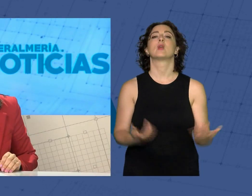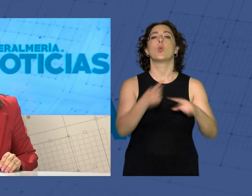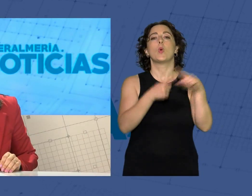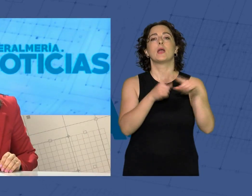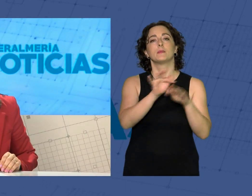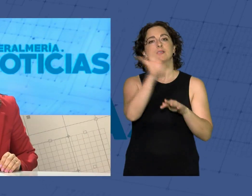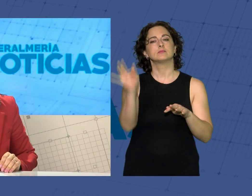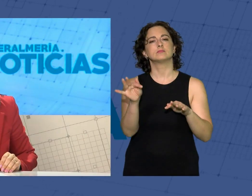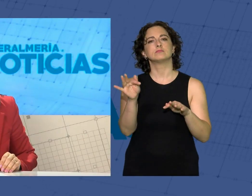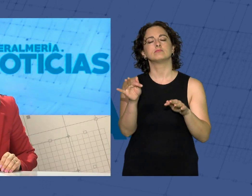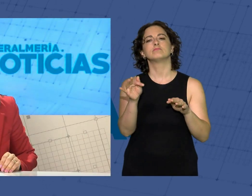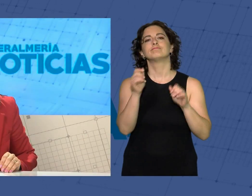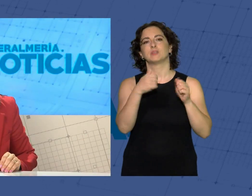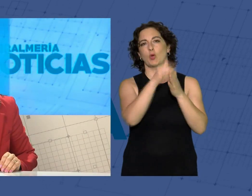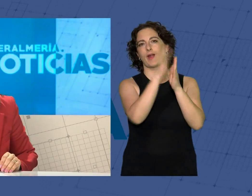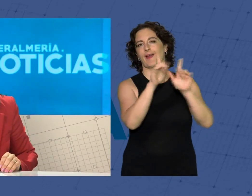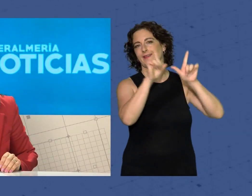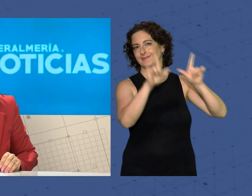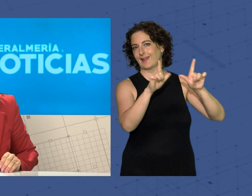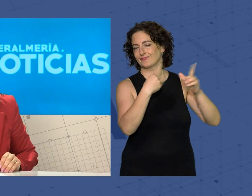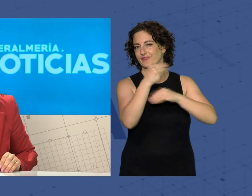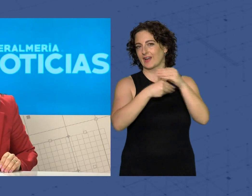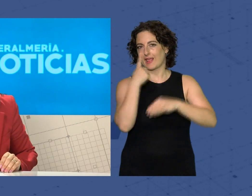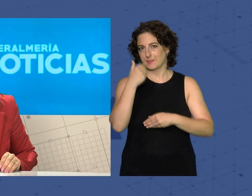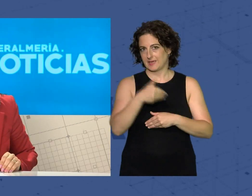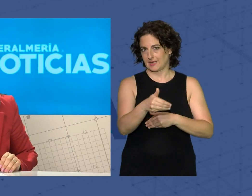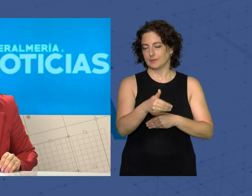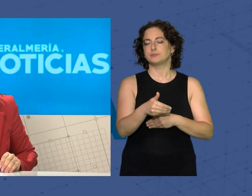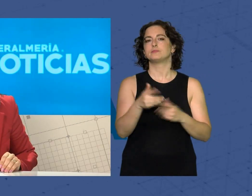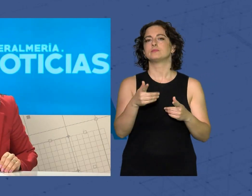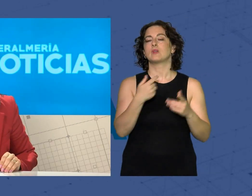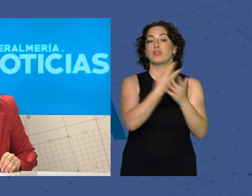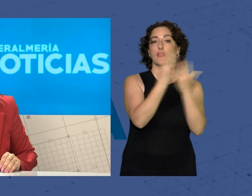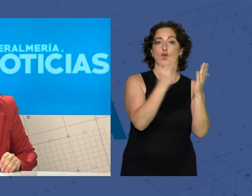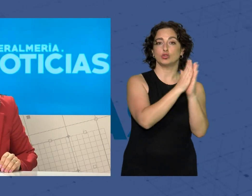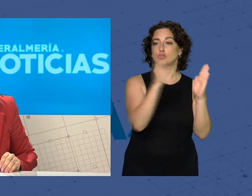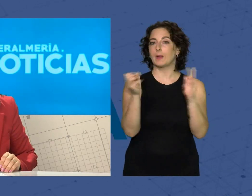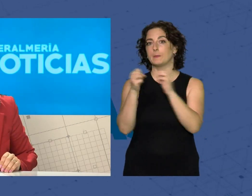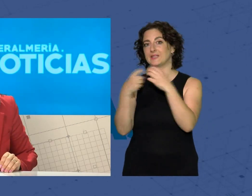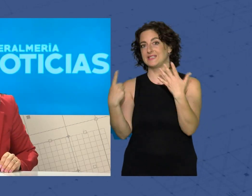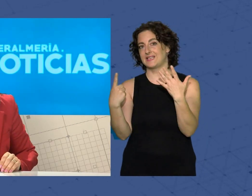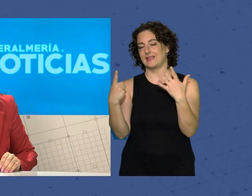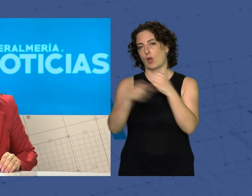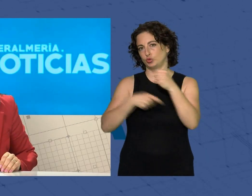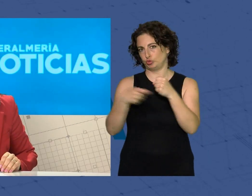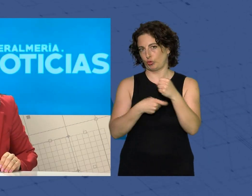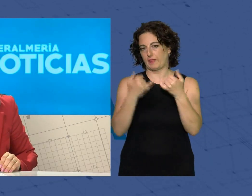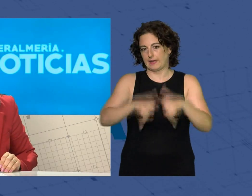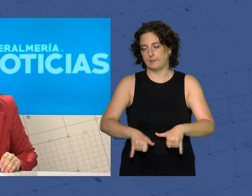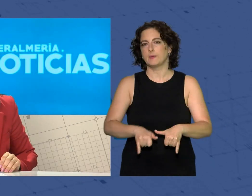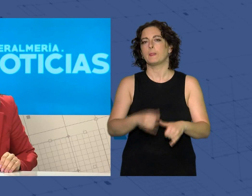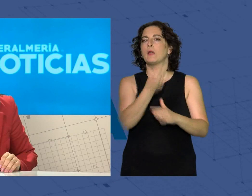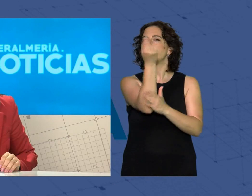se descubría el que será el cartel de la feria de este año que se celebrará del 18 al 26 de agosto un diseño